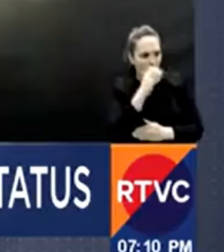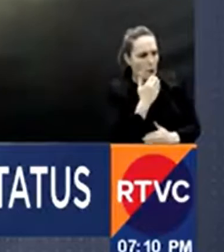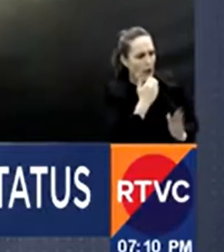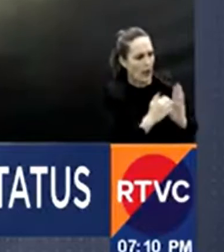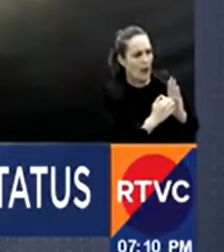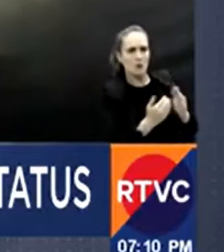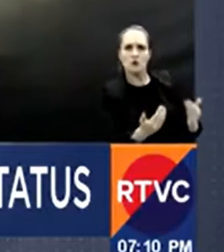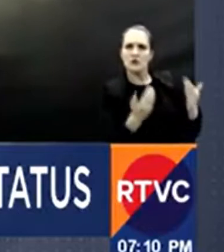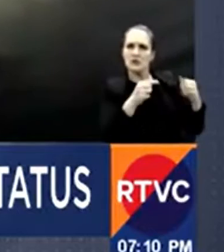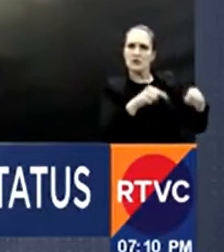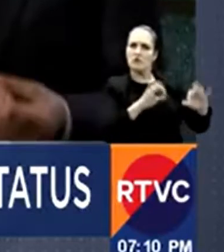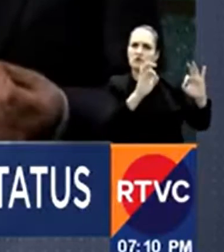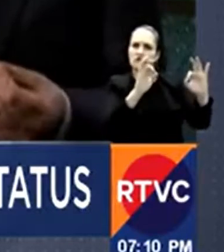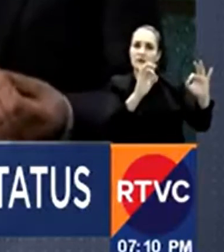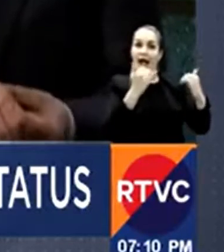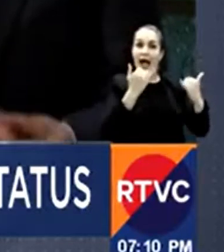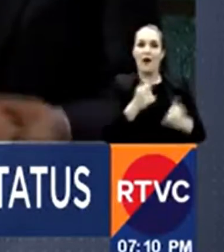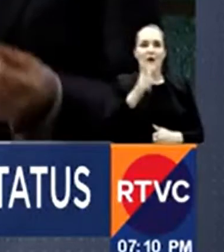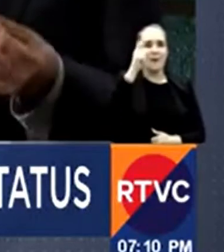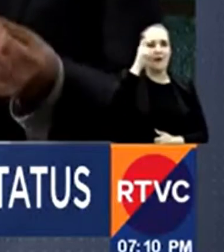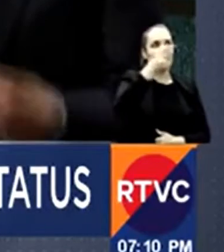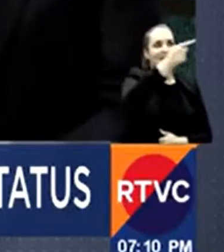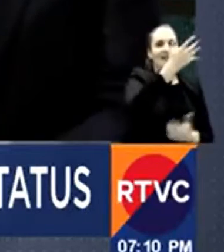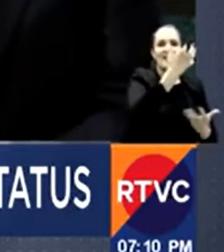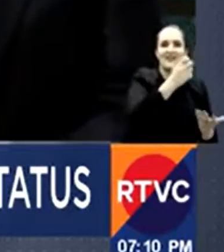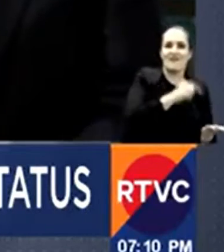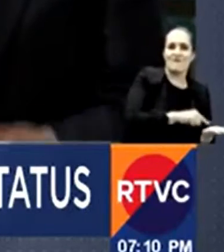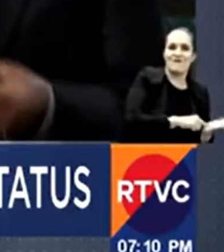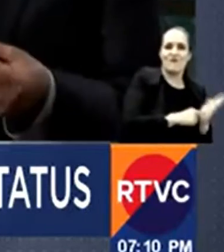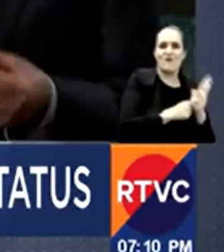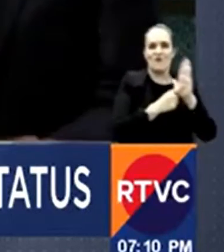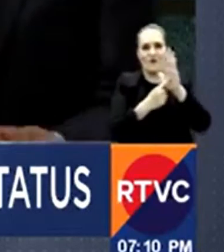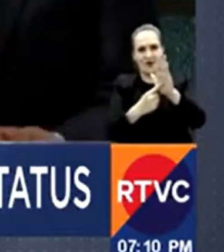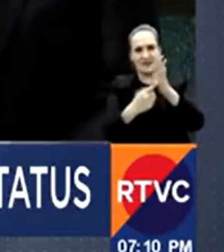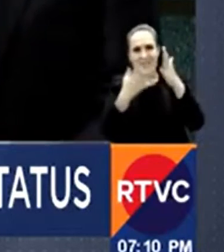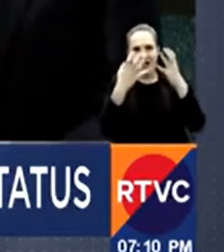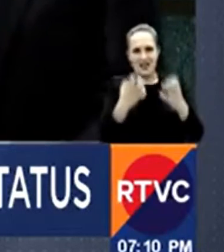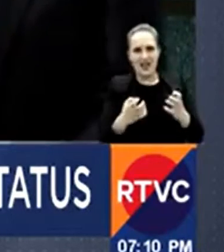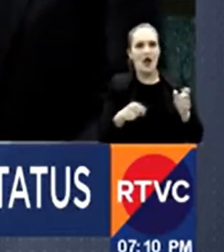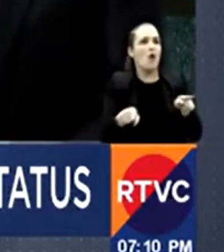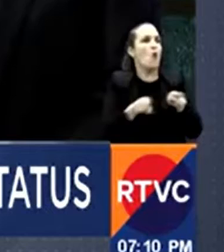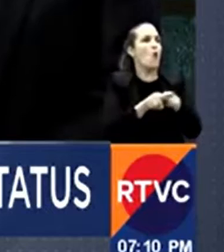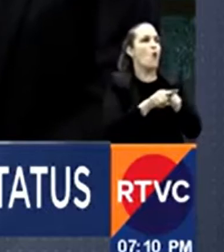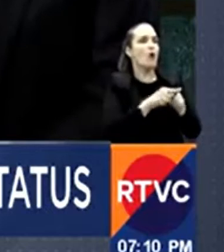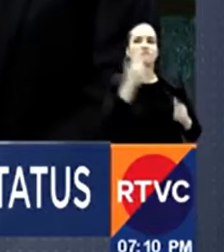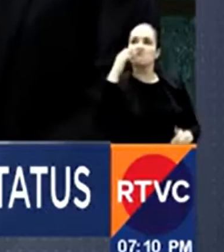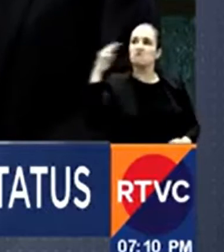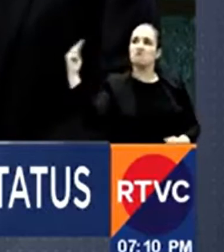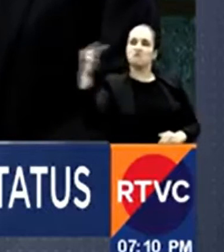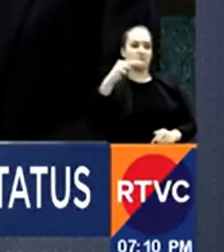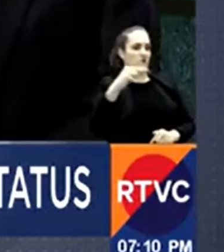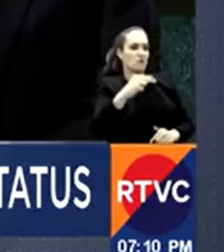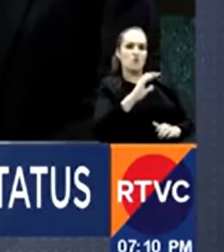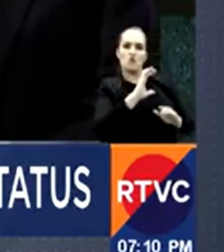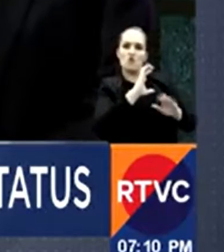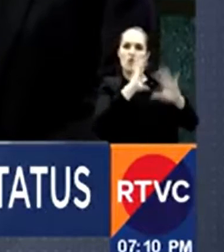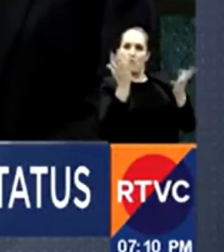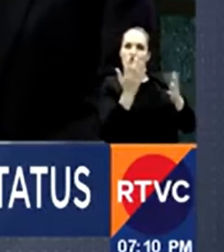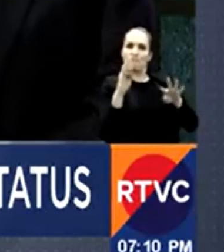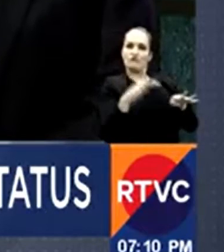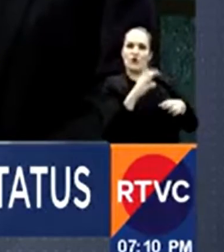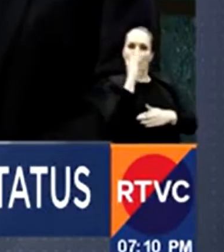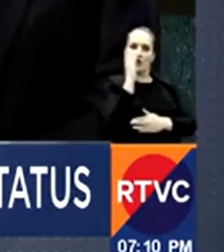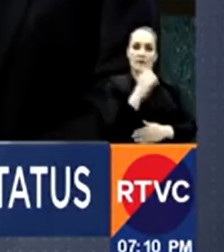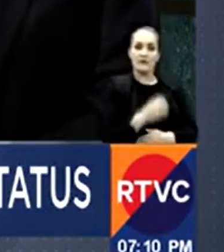que el presidente Biden quería resaltar, subrayar ante el mundo. Sí, doctor Cepeda, y bueno, usted lo